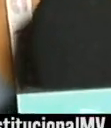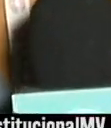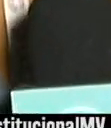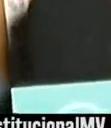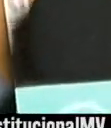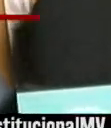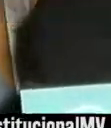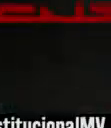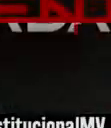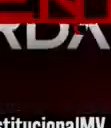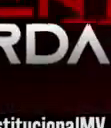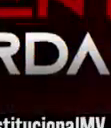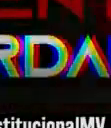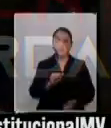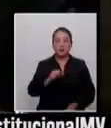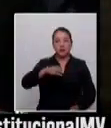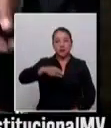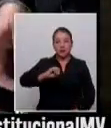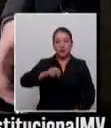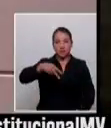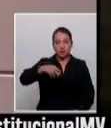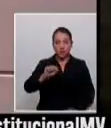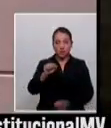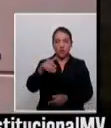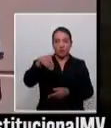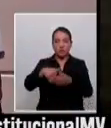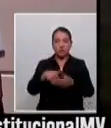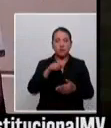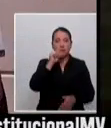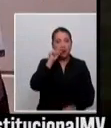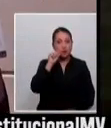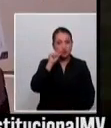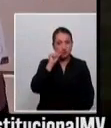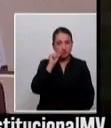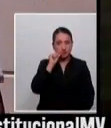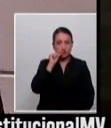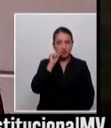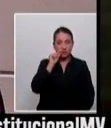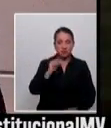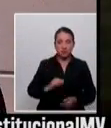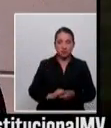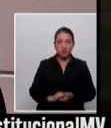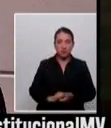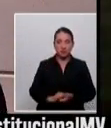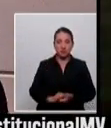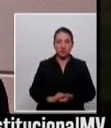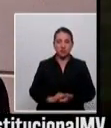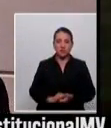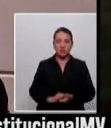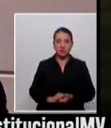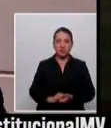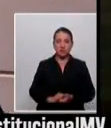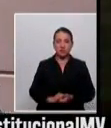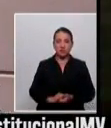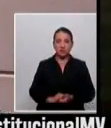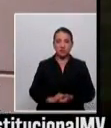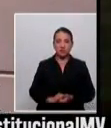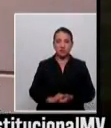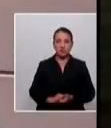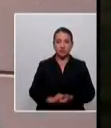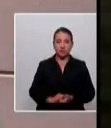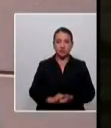han ido surgiendo durante el día? Porque había nombres que se subieron, se pensaba que habían los acuerdos para aquellos, sin embargo después